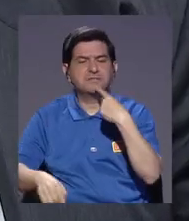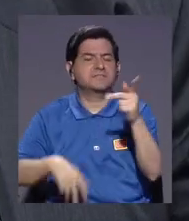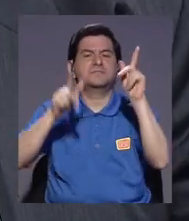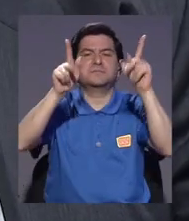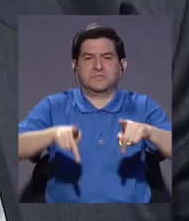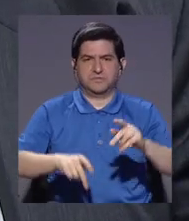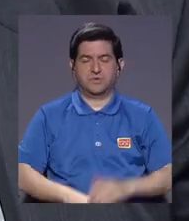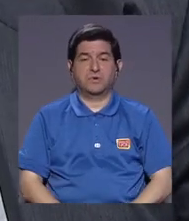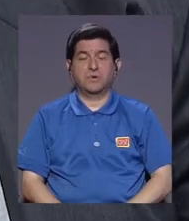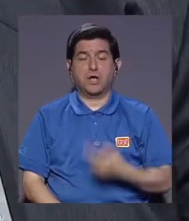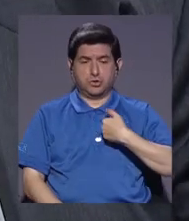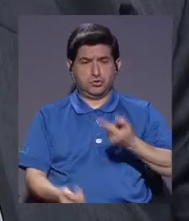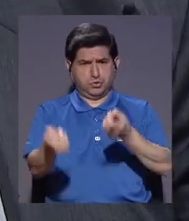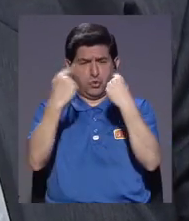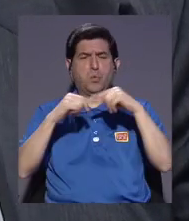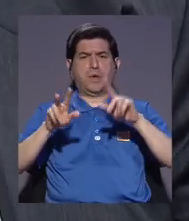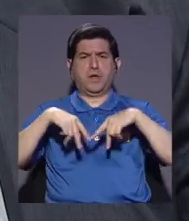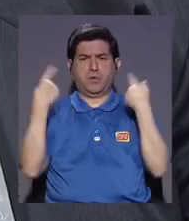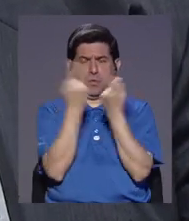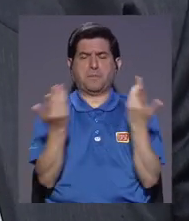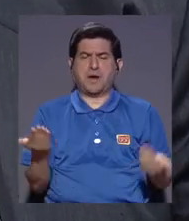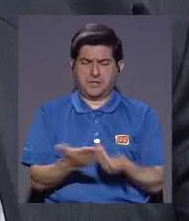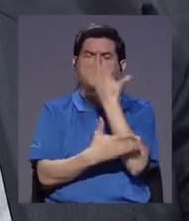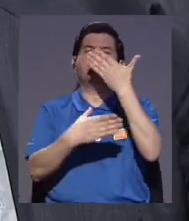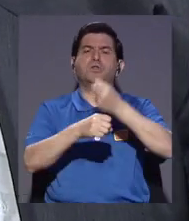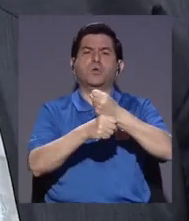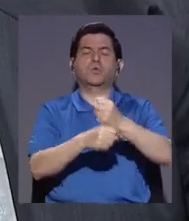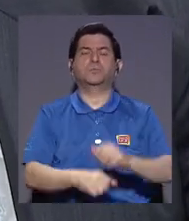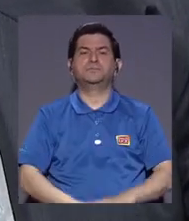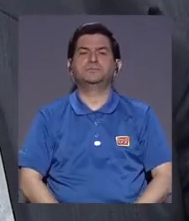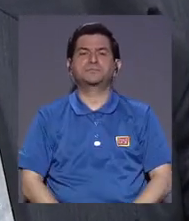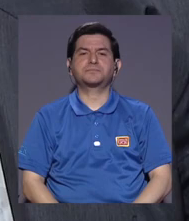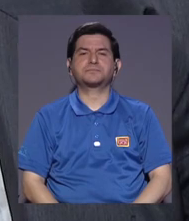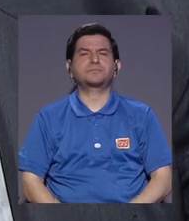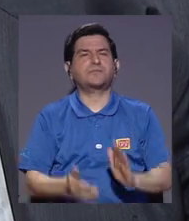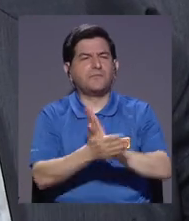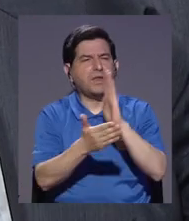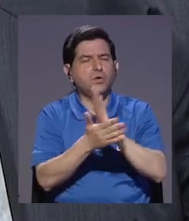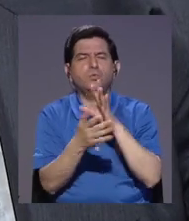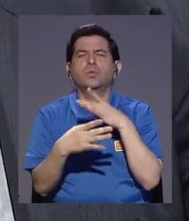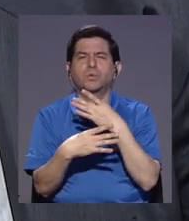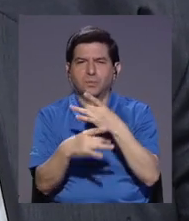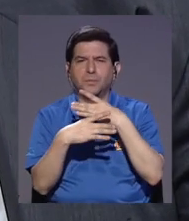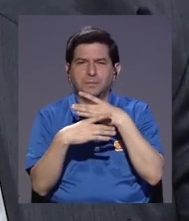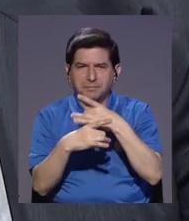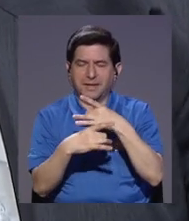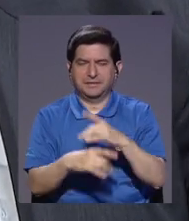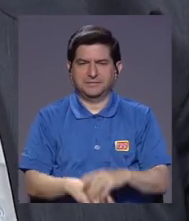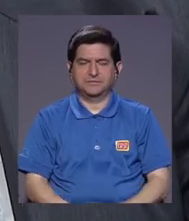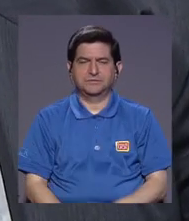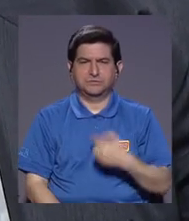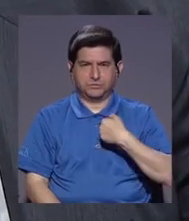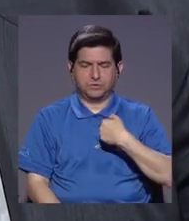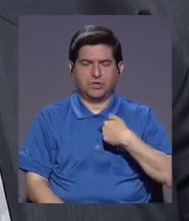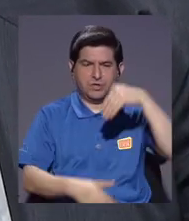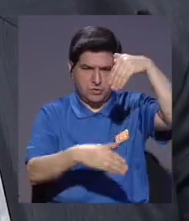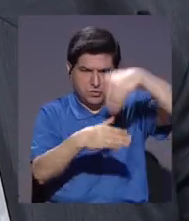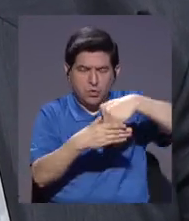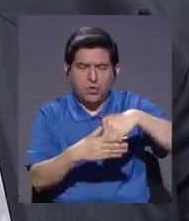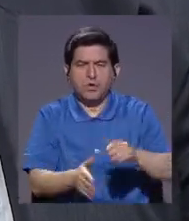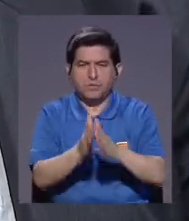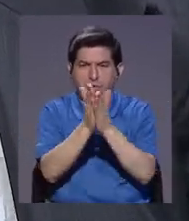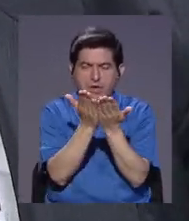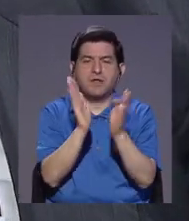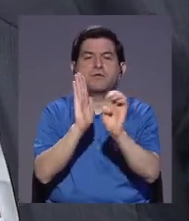diciéndole a la gente vengo a hacer un partido nuevo mediante un documento interesante que pongo en el